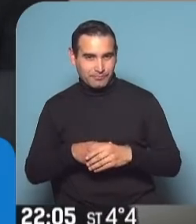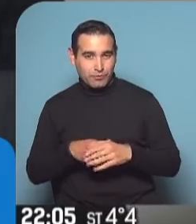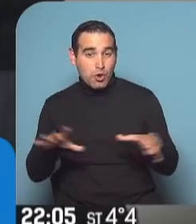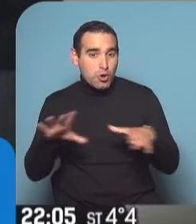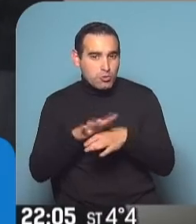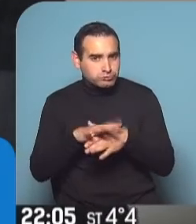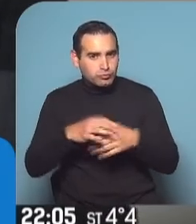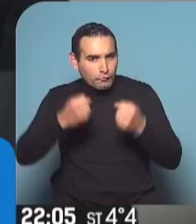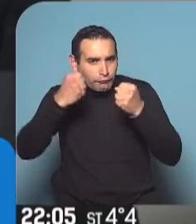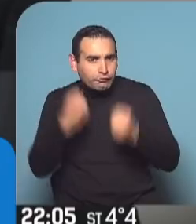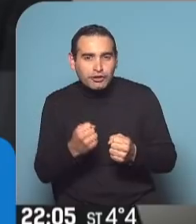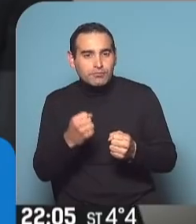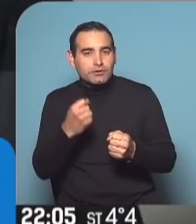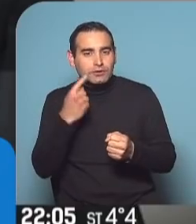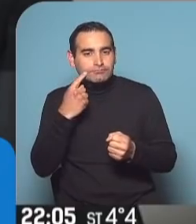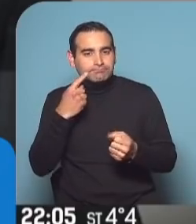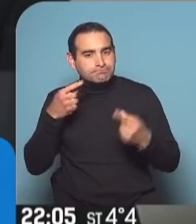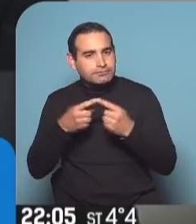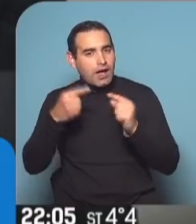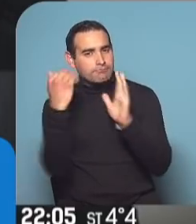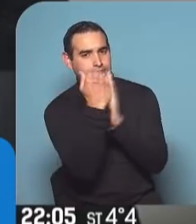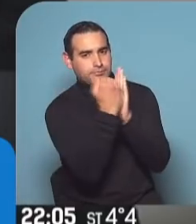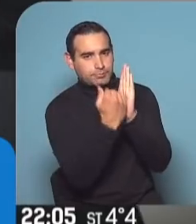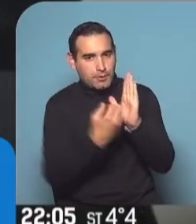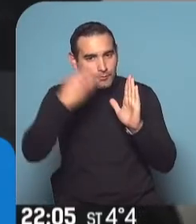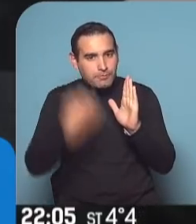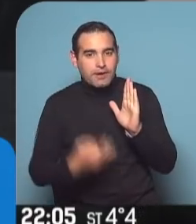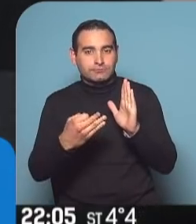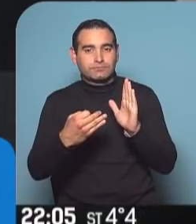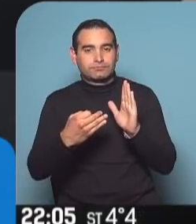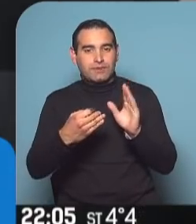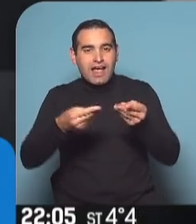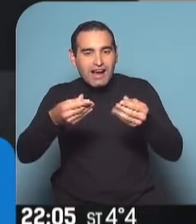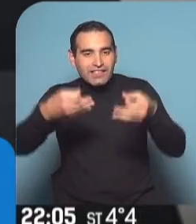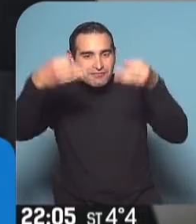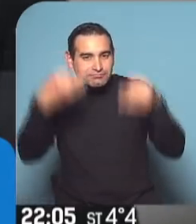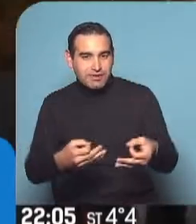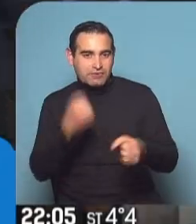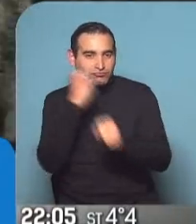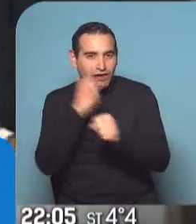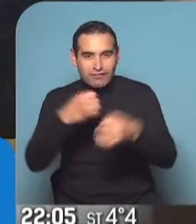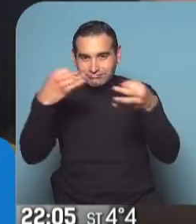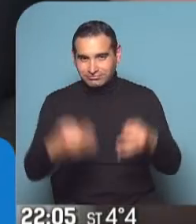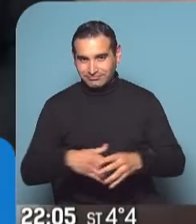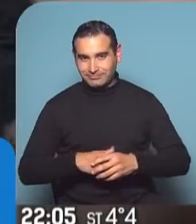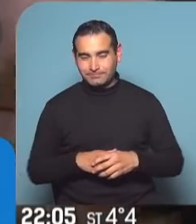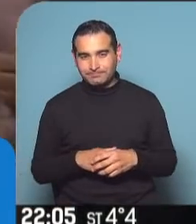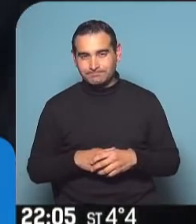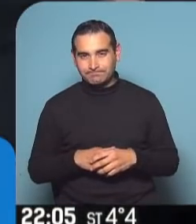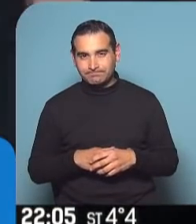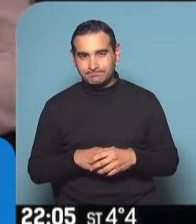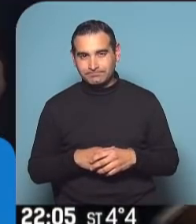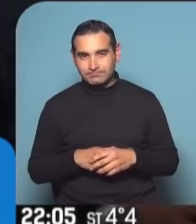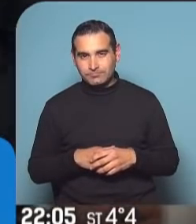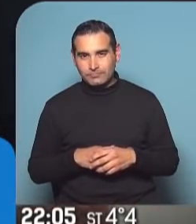sustainable and rules-based trade, because trade creates good jobs for all concerned. Una serie de